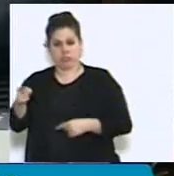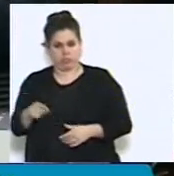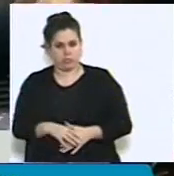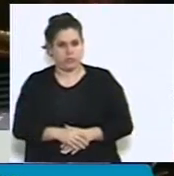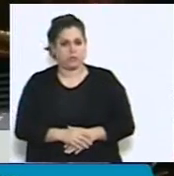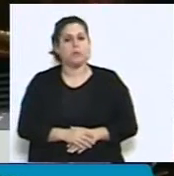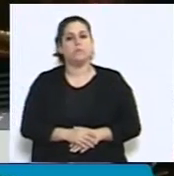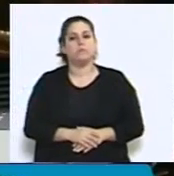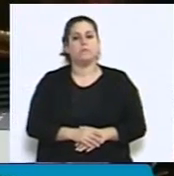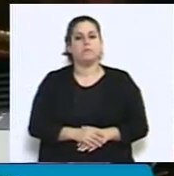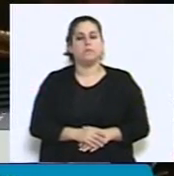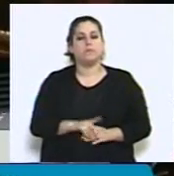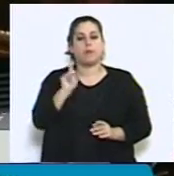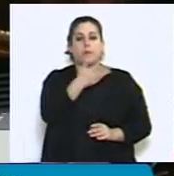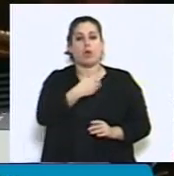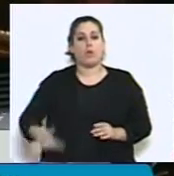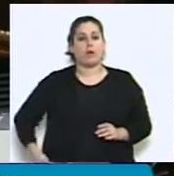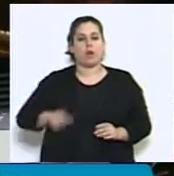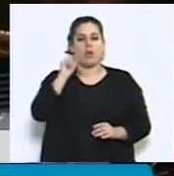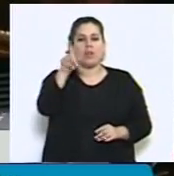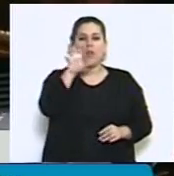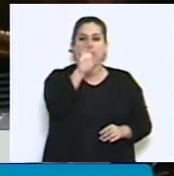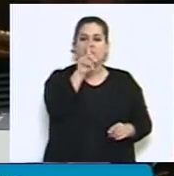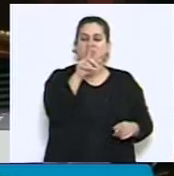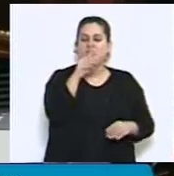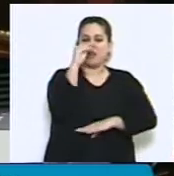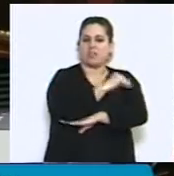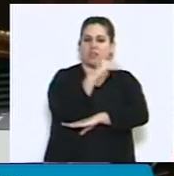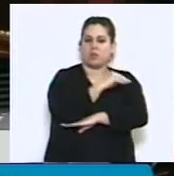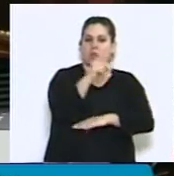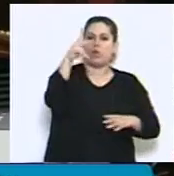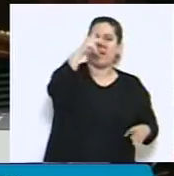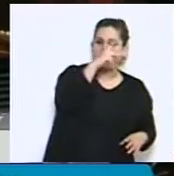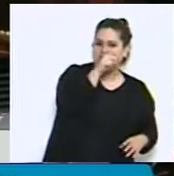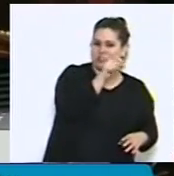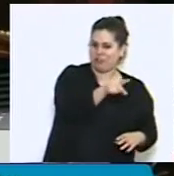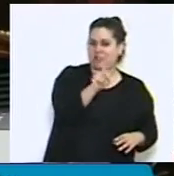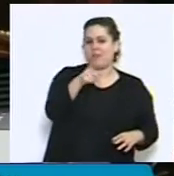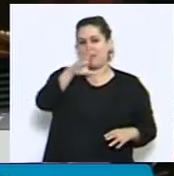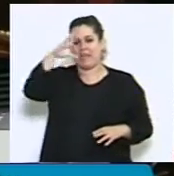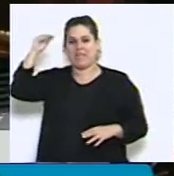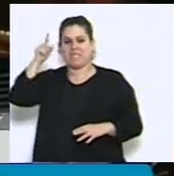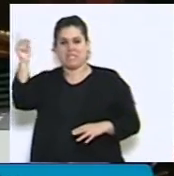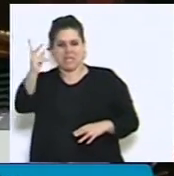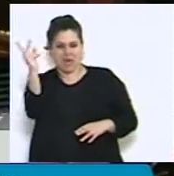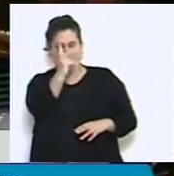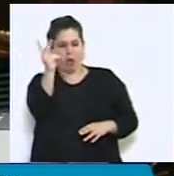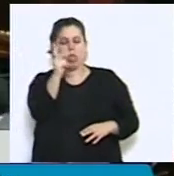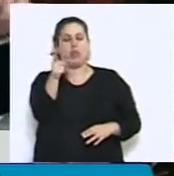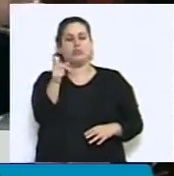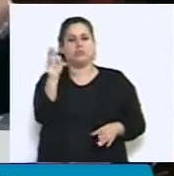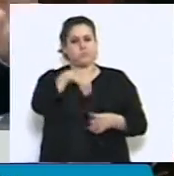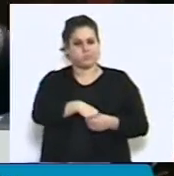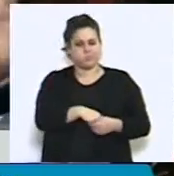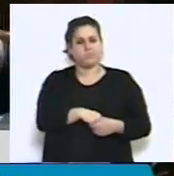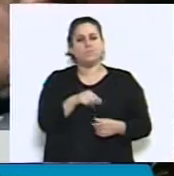y el gobernador de Santa Cruz en ese momento, Néstor Kirchner, Cristina, también como legisladora. Y